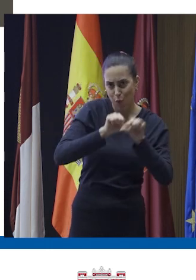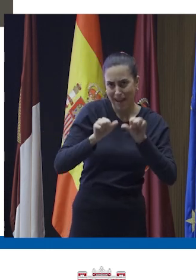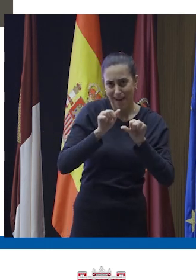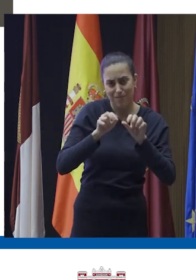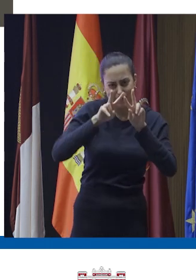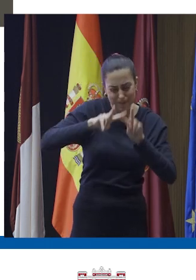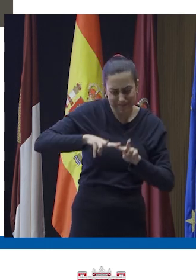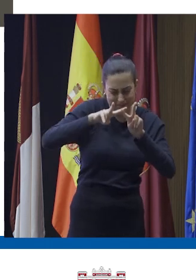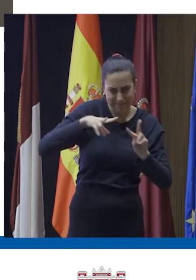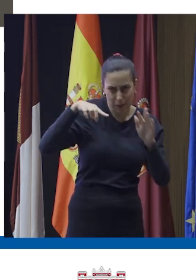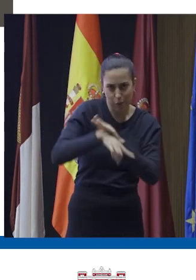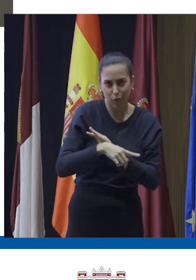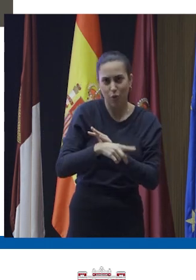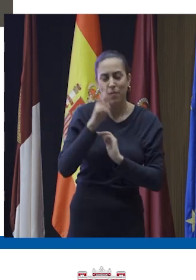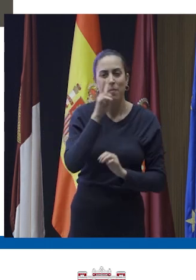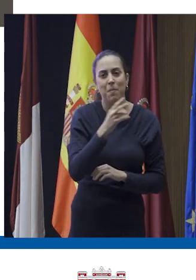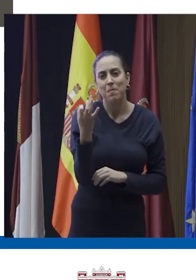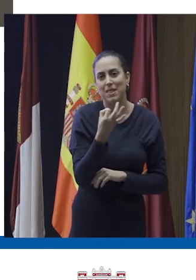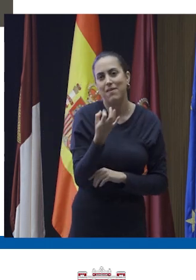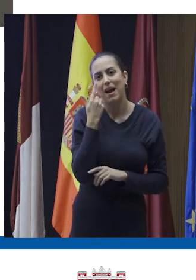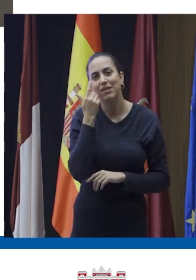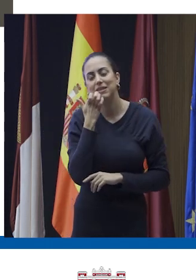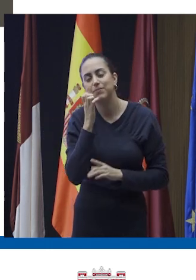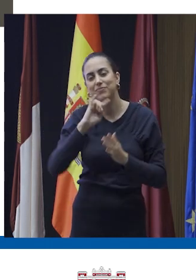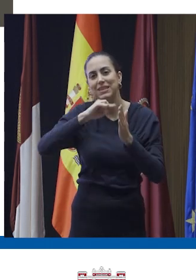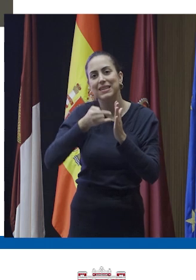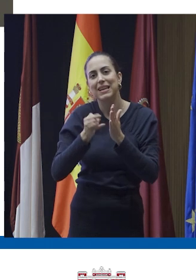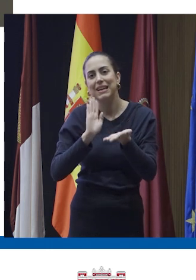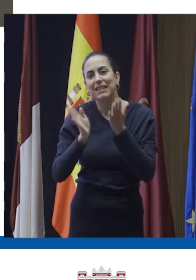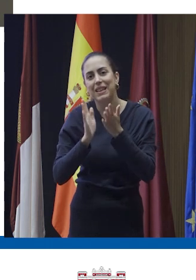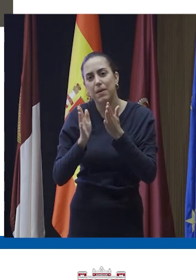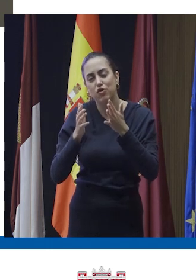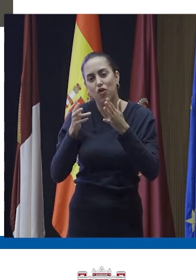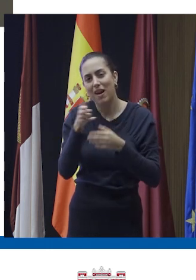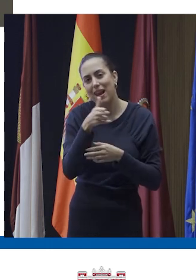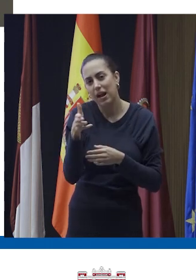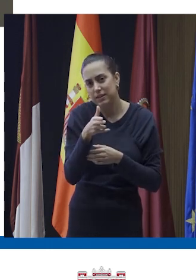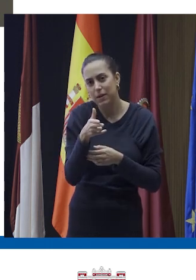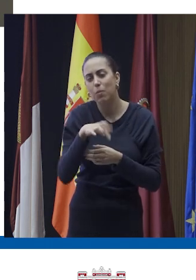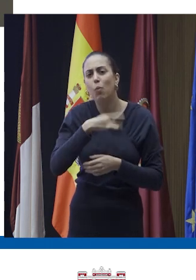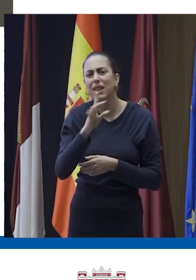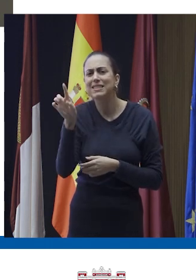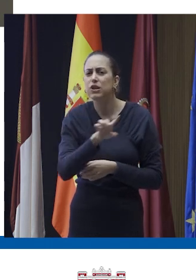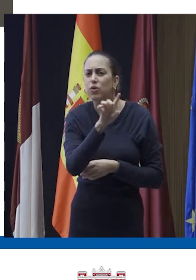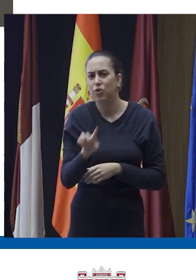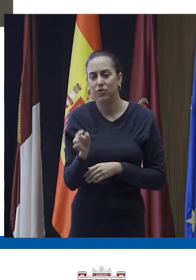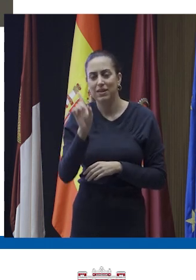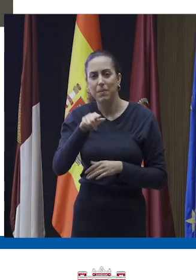esas lesiones predisponentes, por si son susceptibles de tratamiento con láser o no, y posteriormente pues tener en cuenta